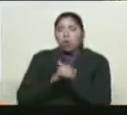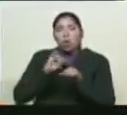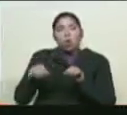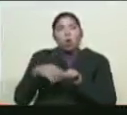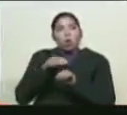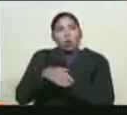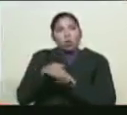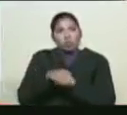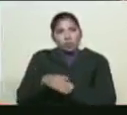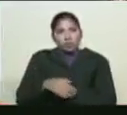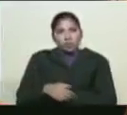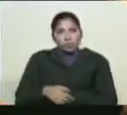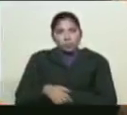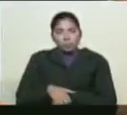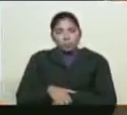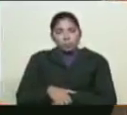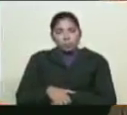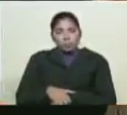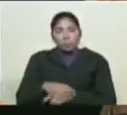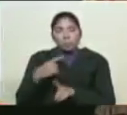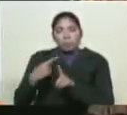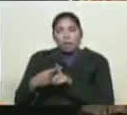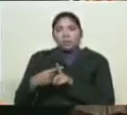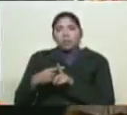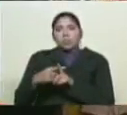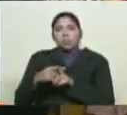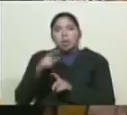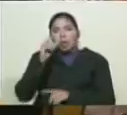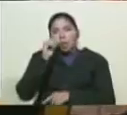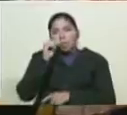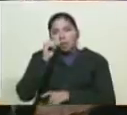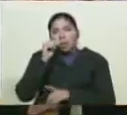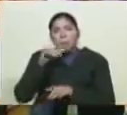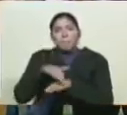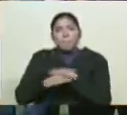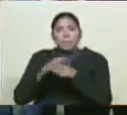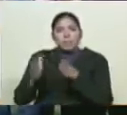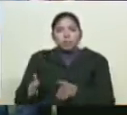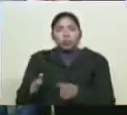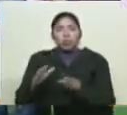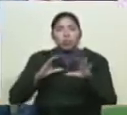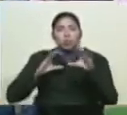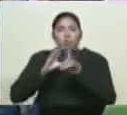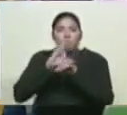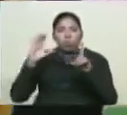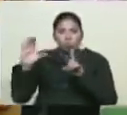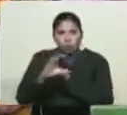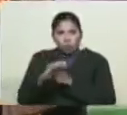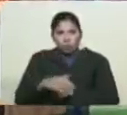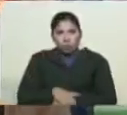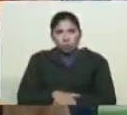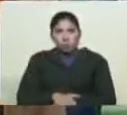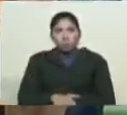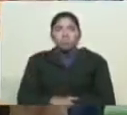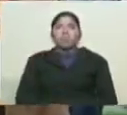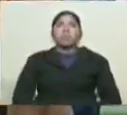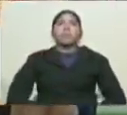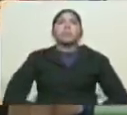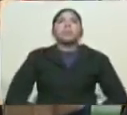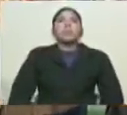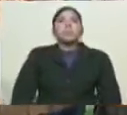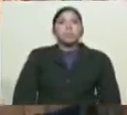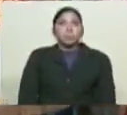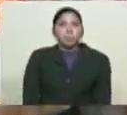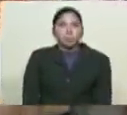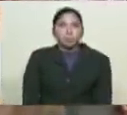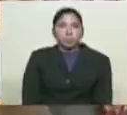Rodríguez, así como también el ministro para la Cultura, Ernesto Villegas, y también el vicepresidente para el Socialismo Territorial,